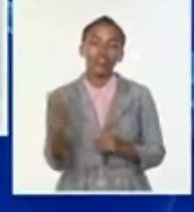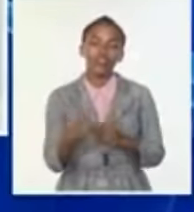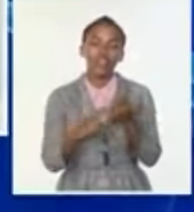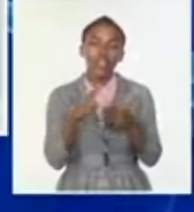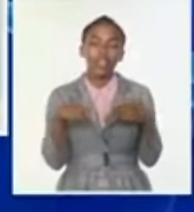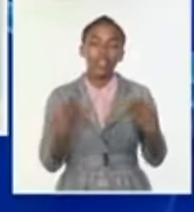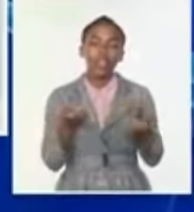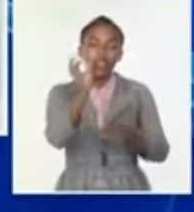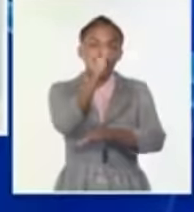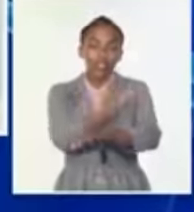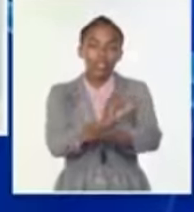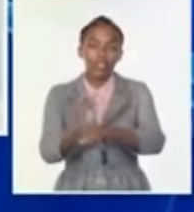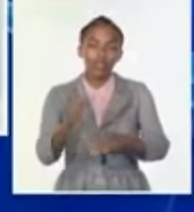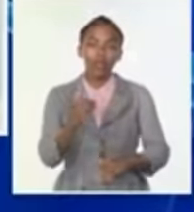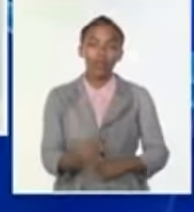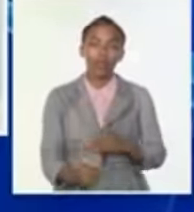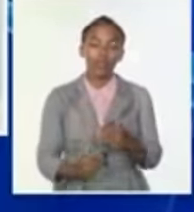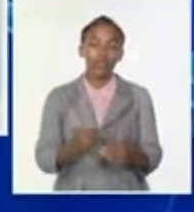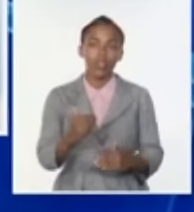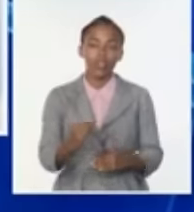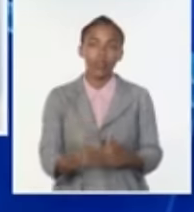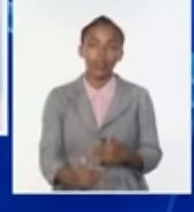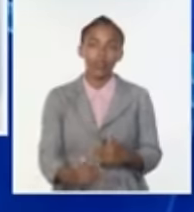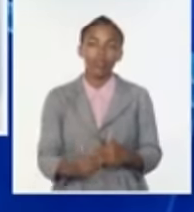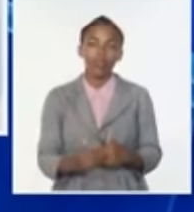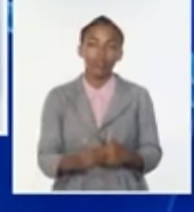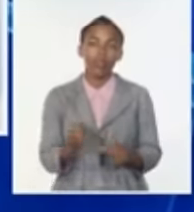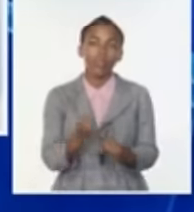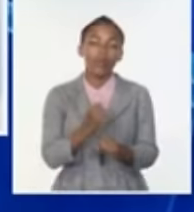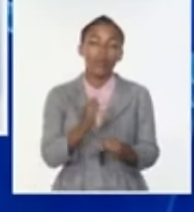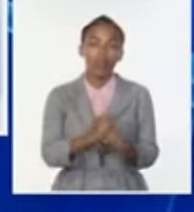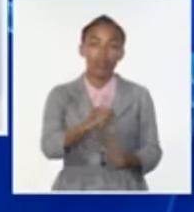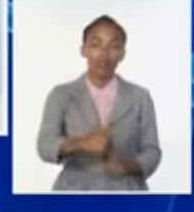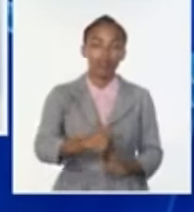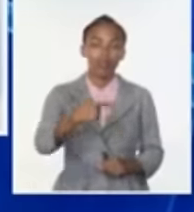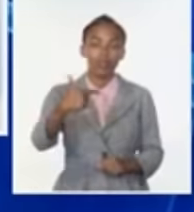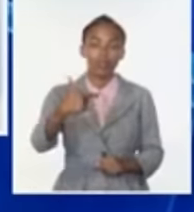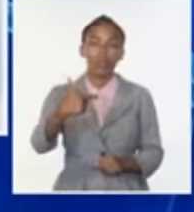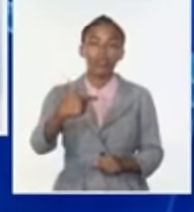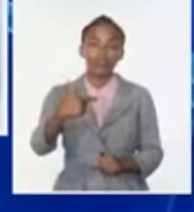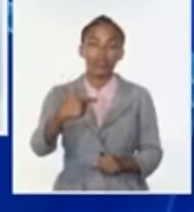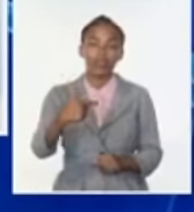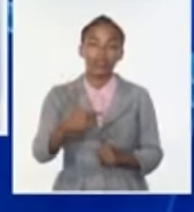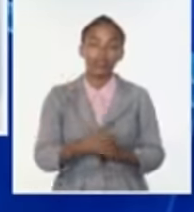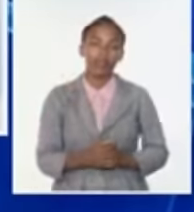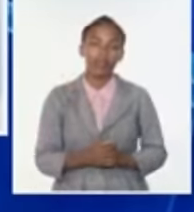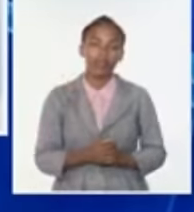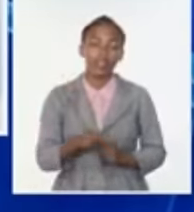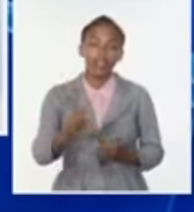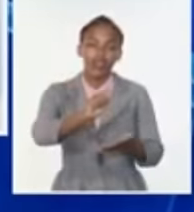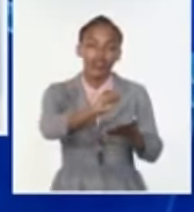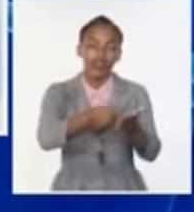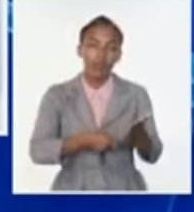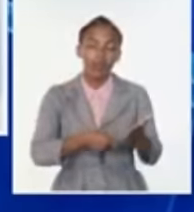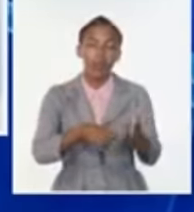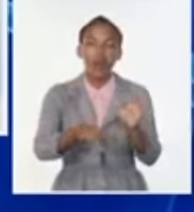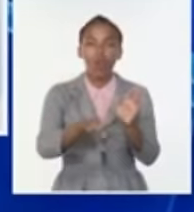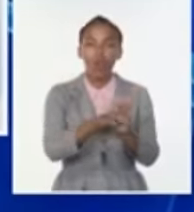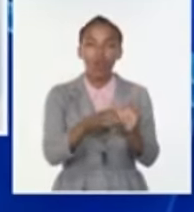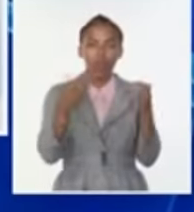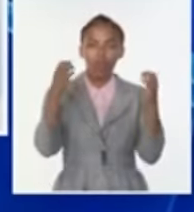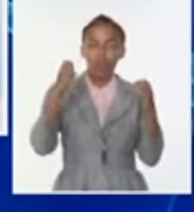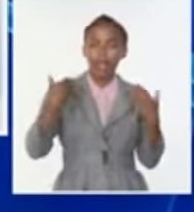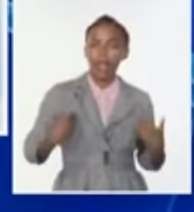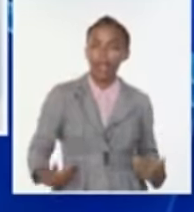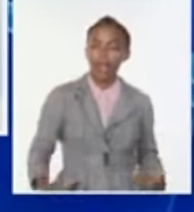la caracterización del trabajo de los intendentes. Tema cuadro, de manera general, recuerde que se firmó el Código de Ética, así es un proceso